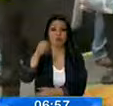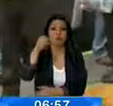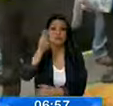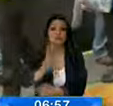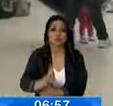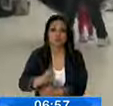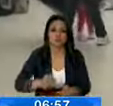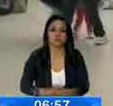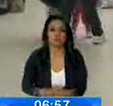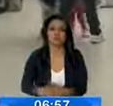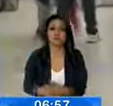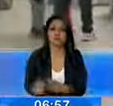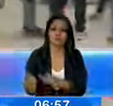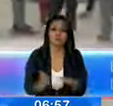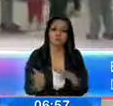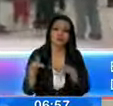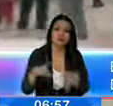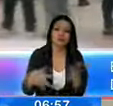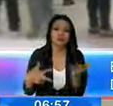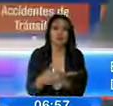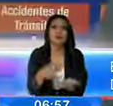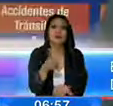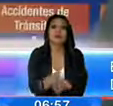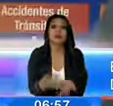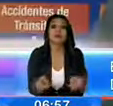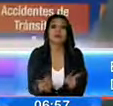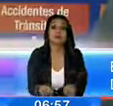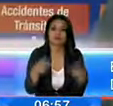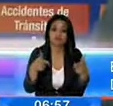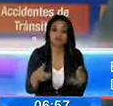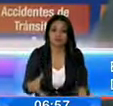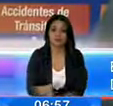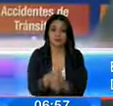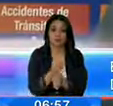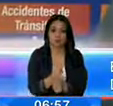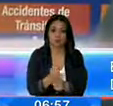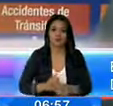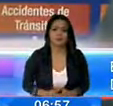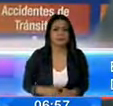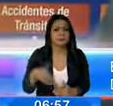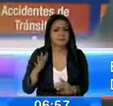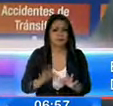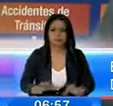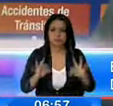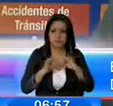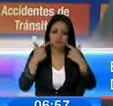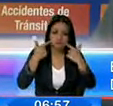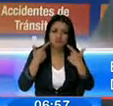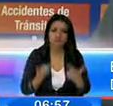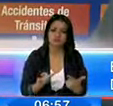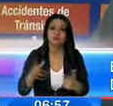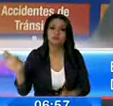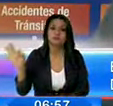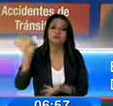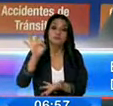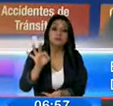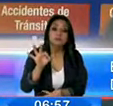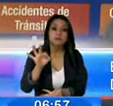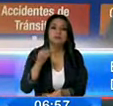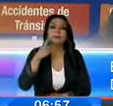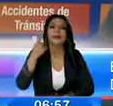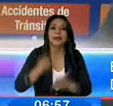se trasladará a los terminales terrestres. Nosotros vamos a fortalecer, vamos a designar únicamente